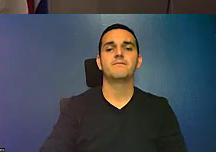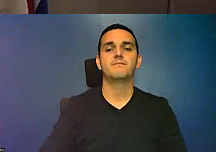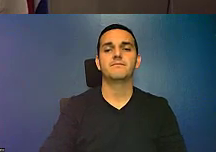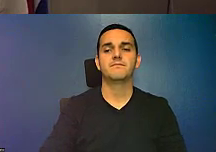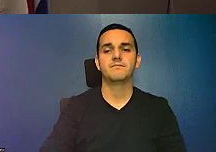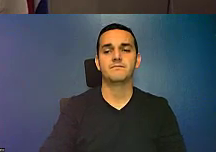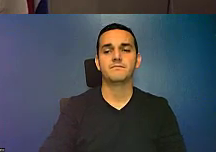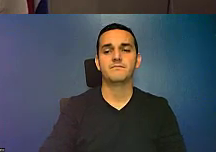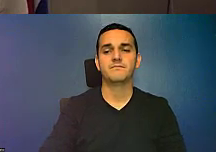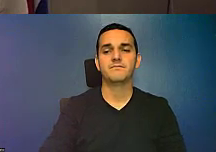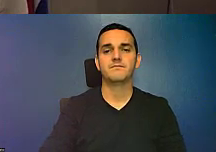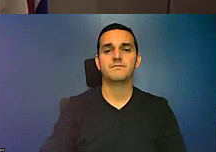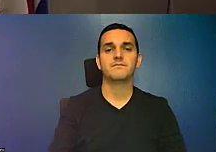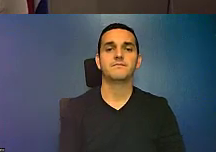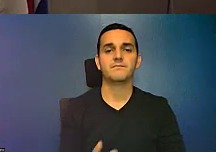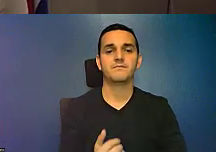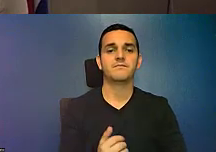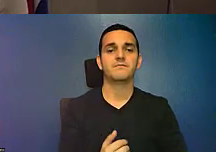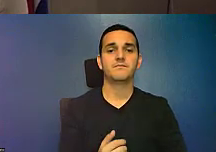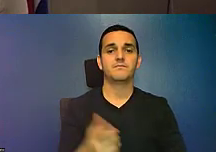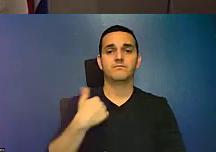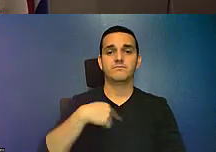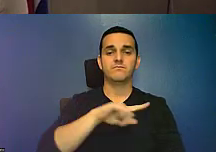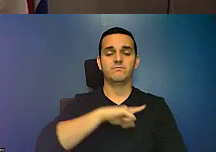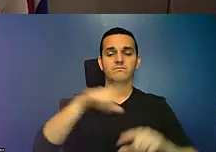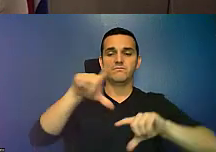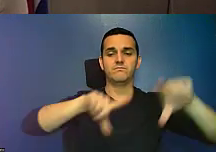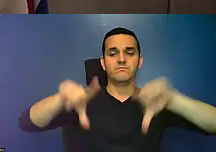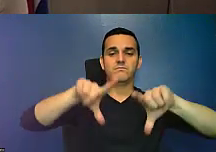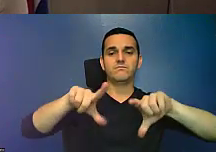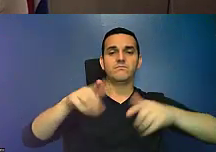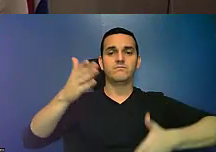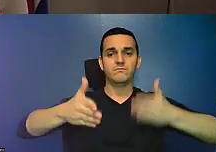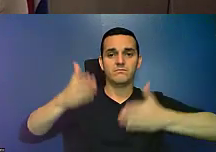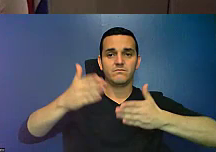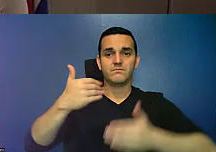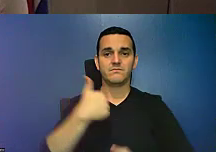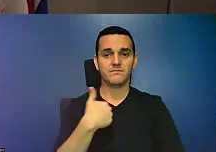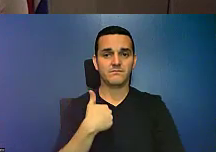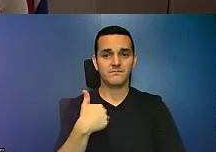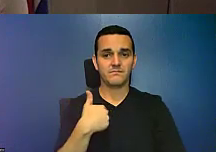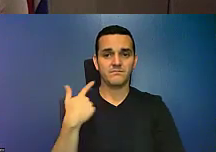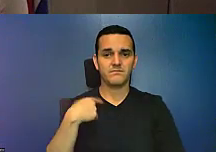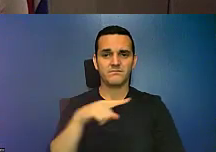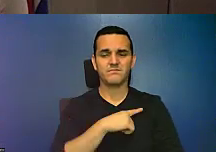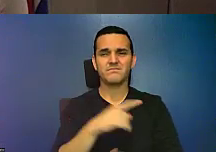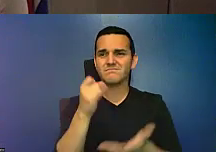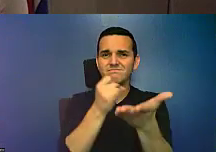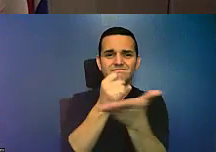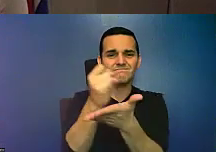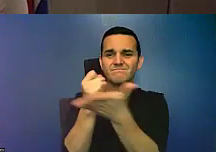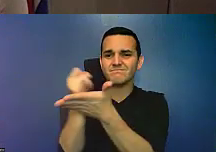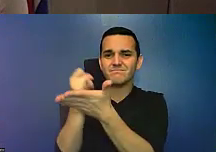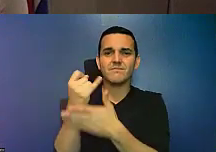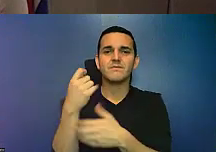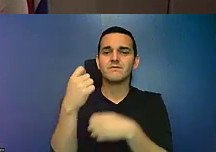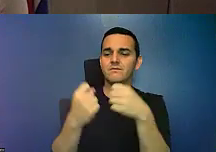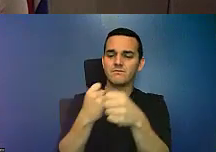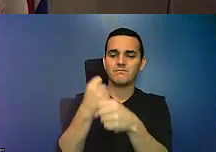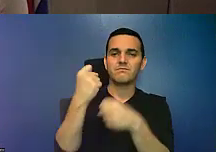Parte de lo que tenemos en el laboratorio y cosas que en las que hemos incursionado en los años